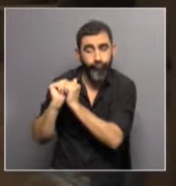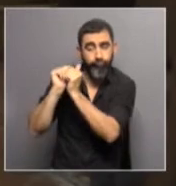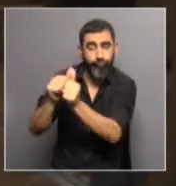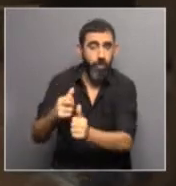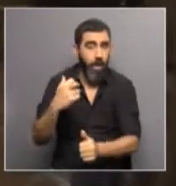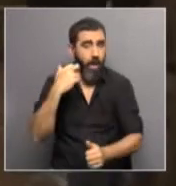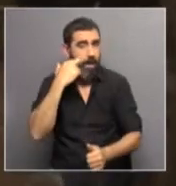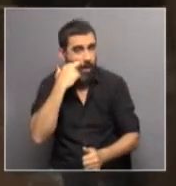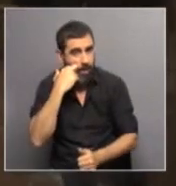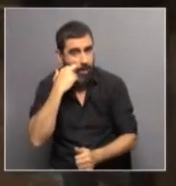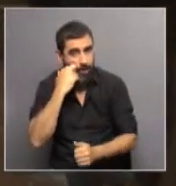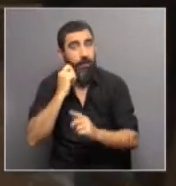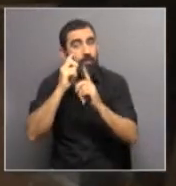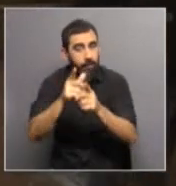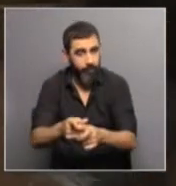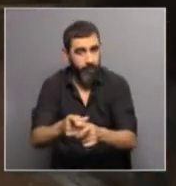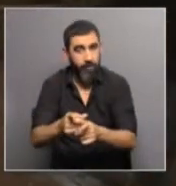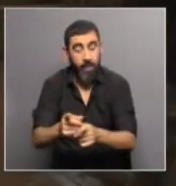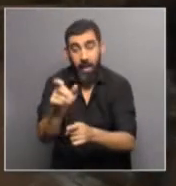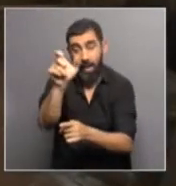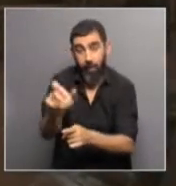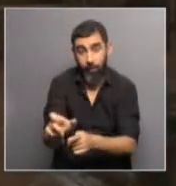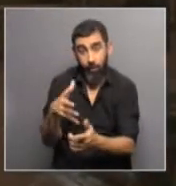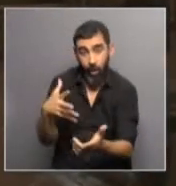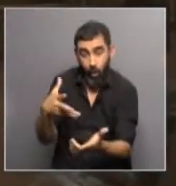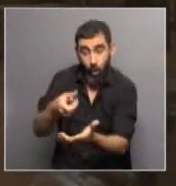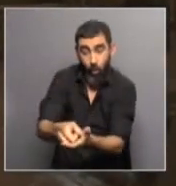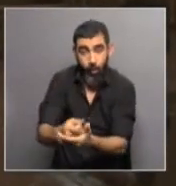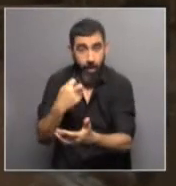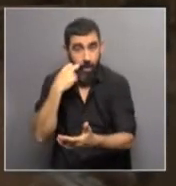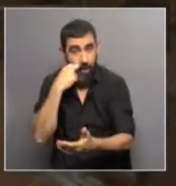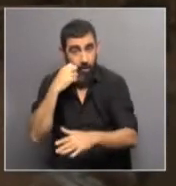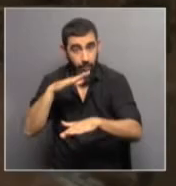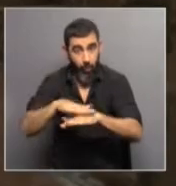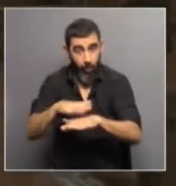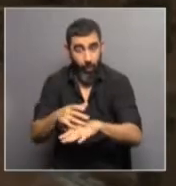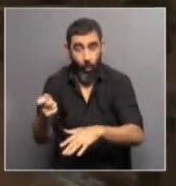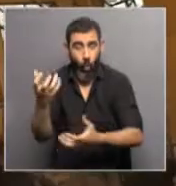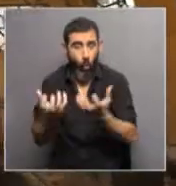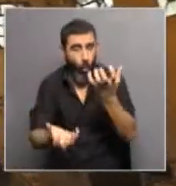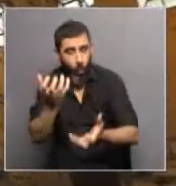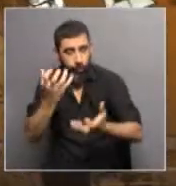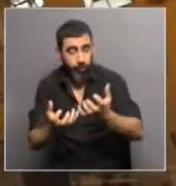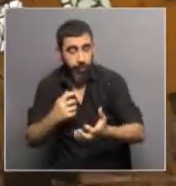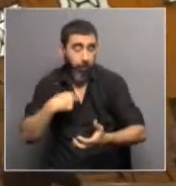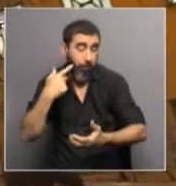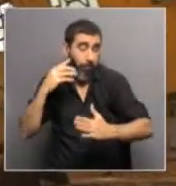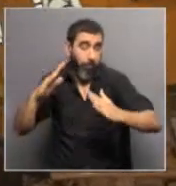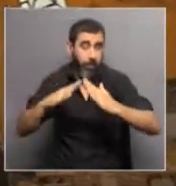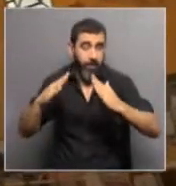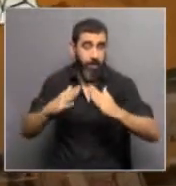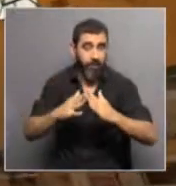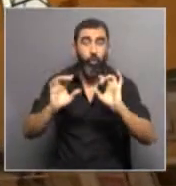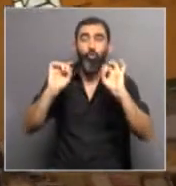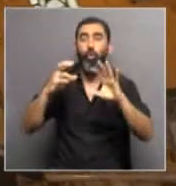carne y que es lo que el consumidor cuando la asa o la cocina como le gusta en su casa, no